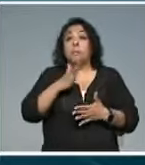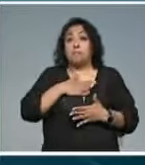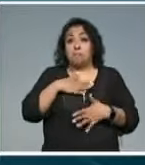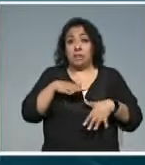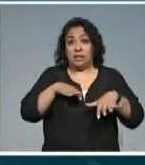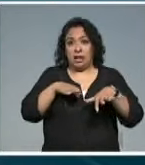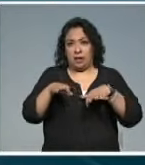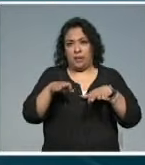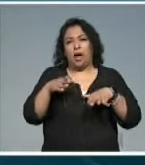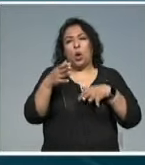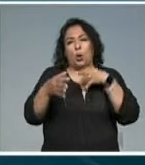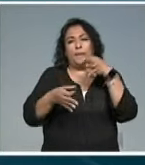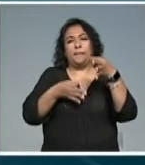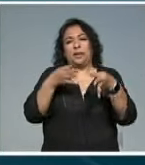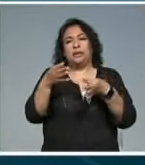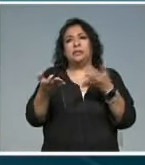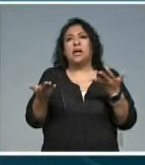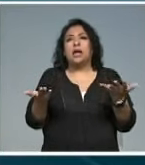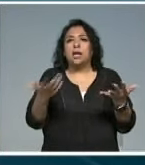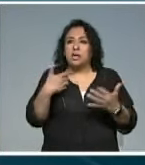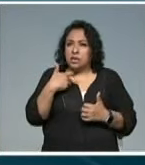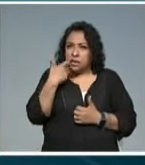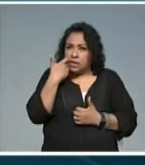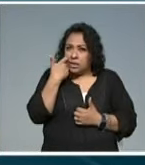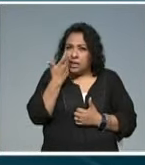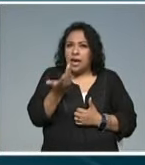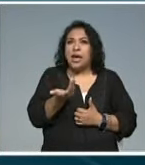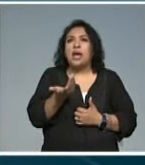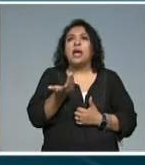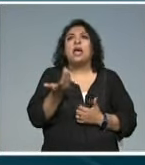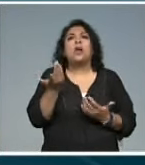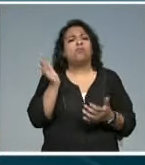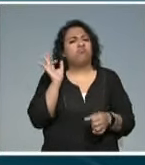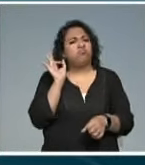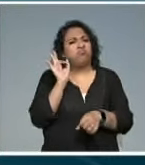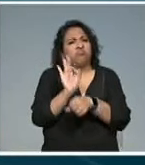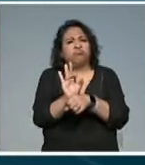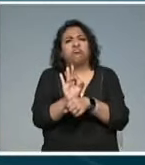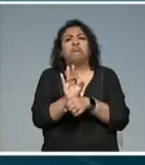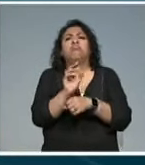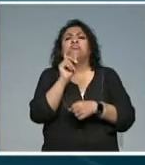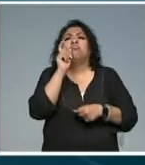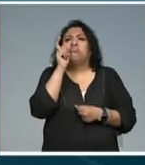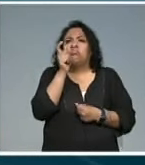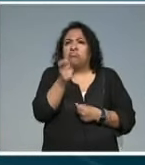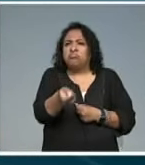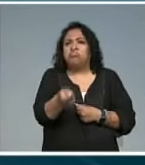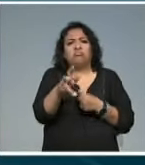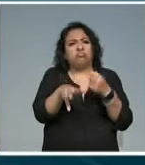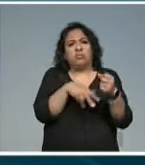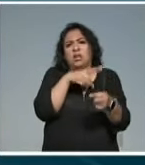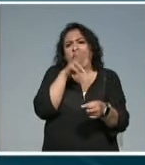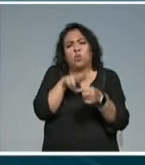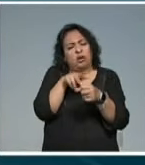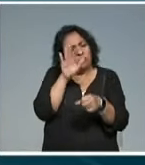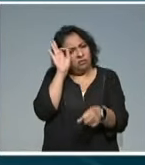hago como mensaje, trato de que sea, pues, que reivindicar de alguna manera la